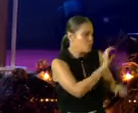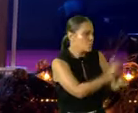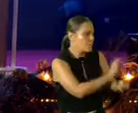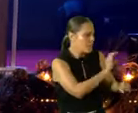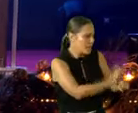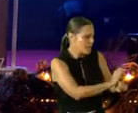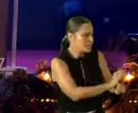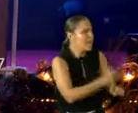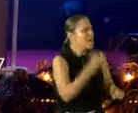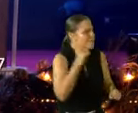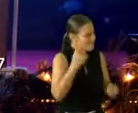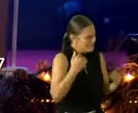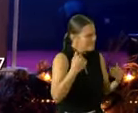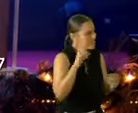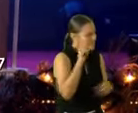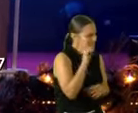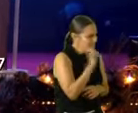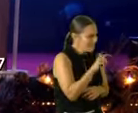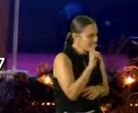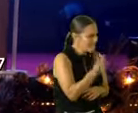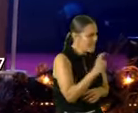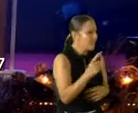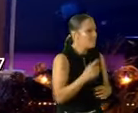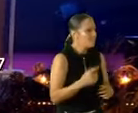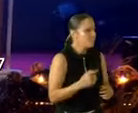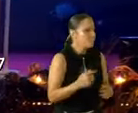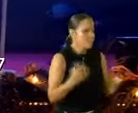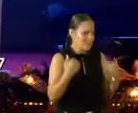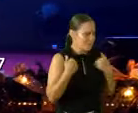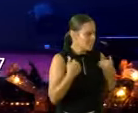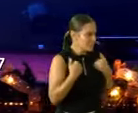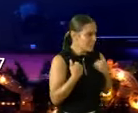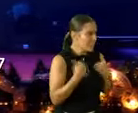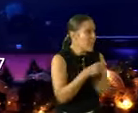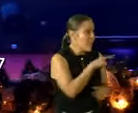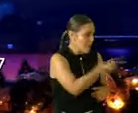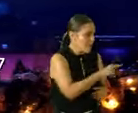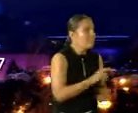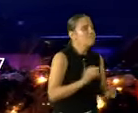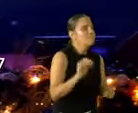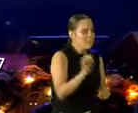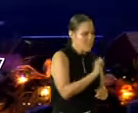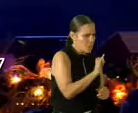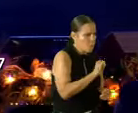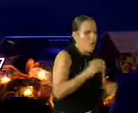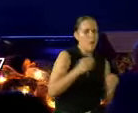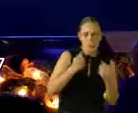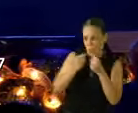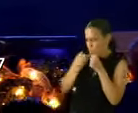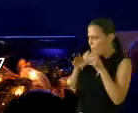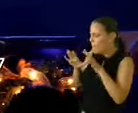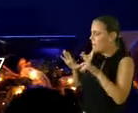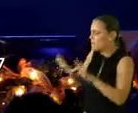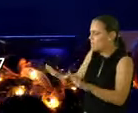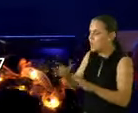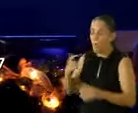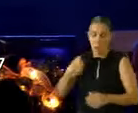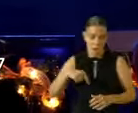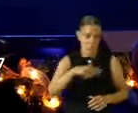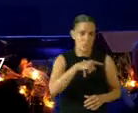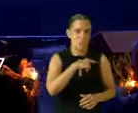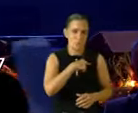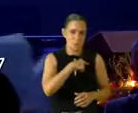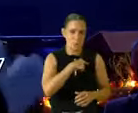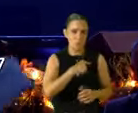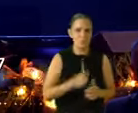Y oramos por su sanidad. Y Él nos bendijo también. Los guías se les salían los